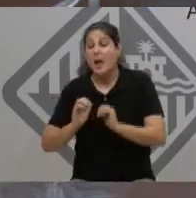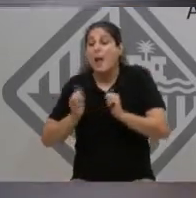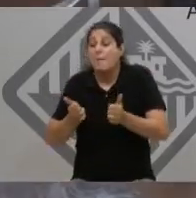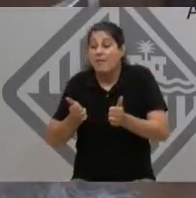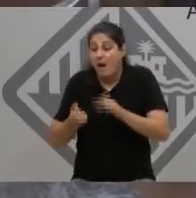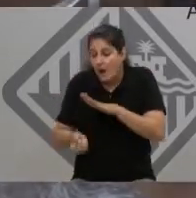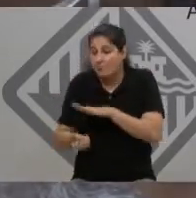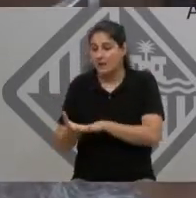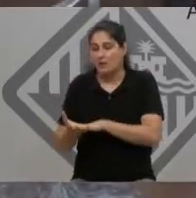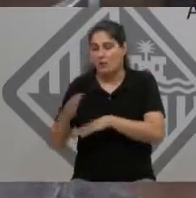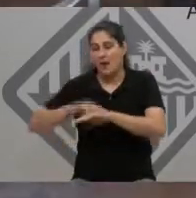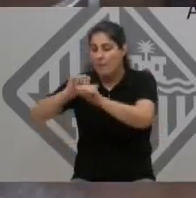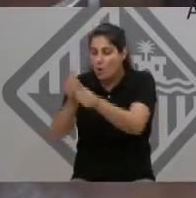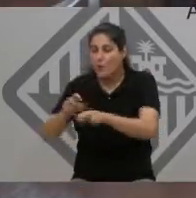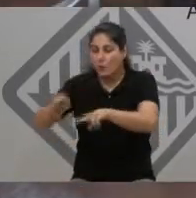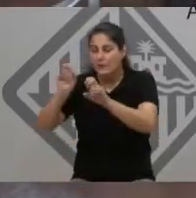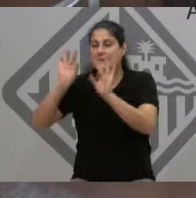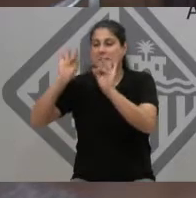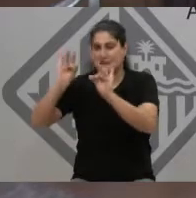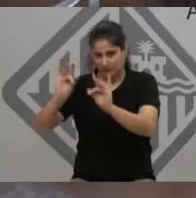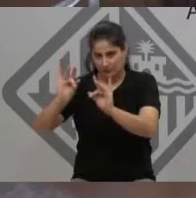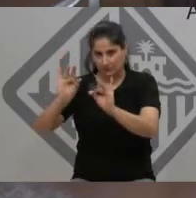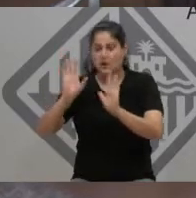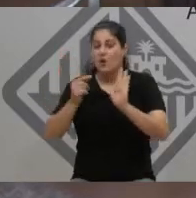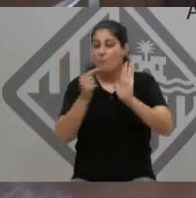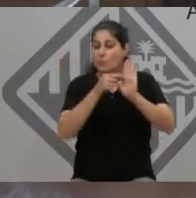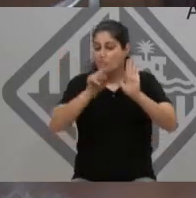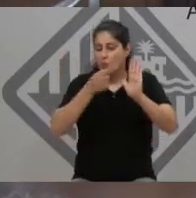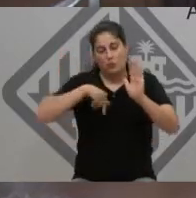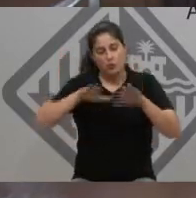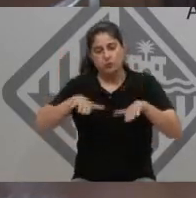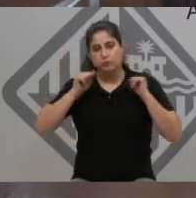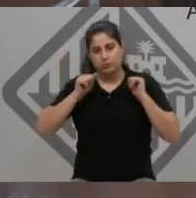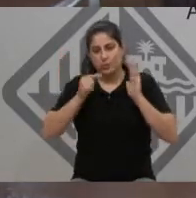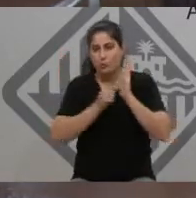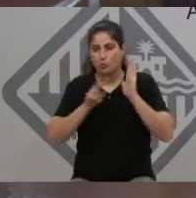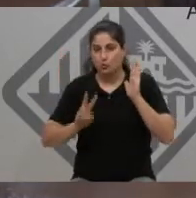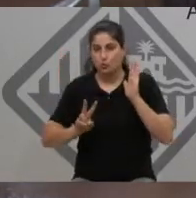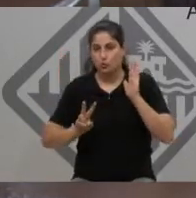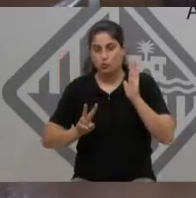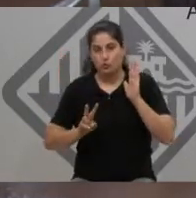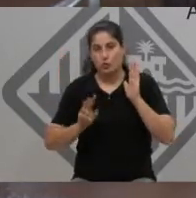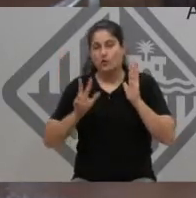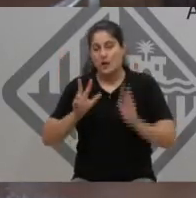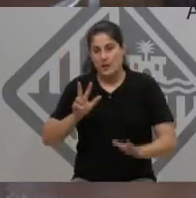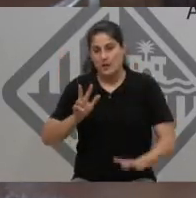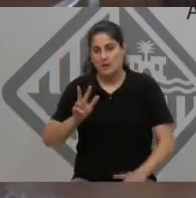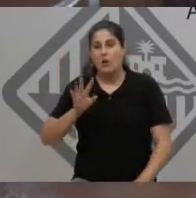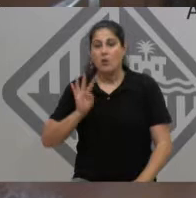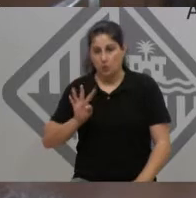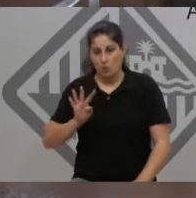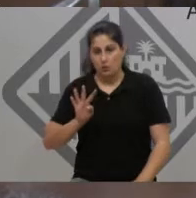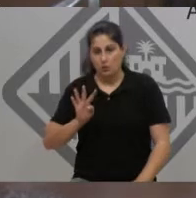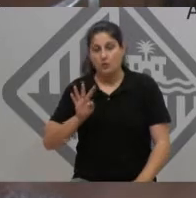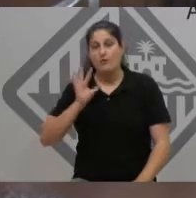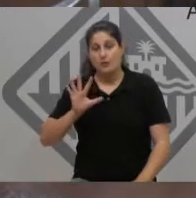nuevo modelo. Por eso, en el punto 1 nos vamos a abstener. En el punto 2, 3, 4 y